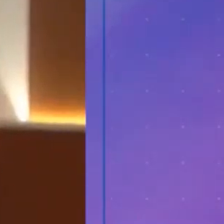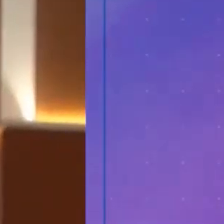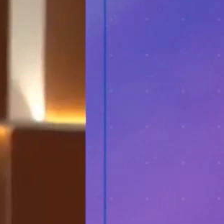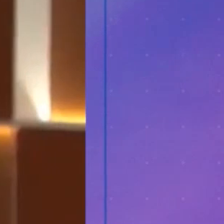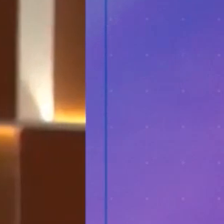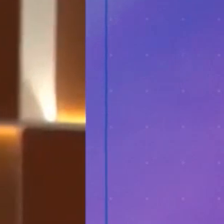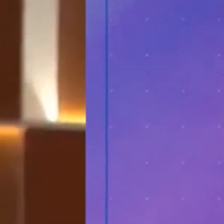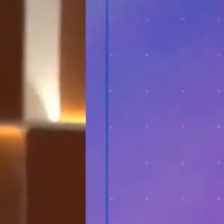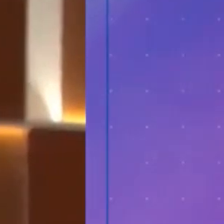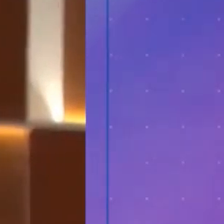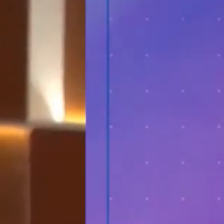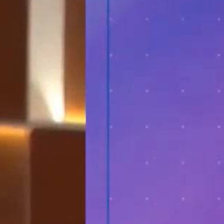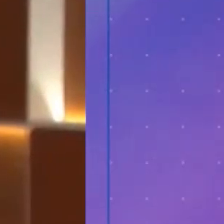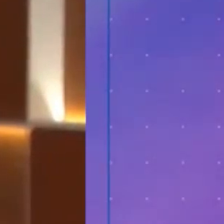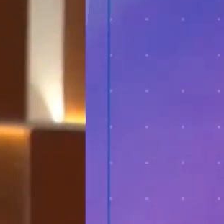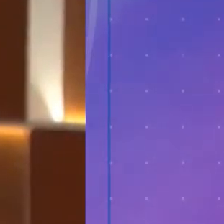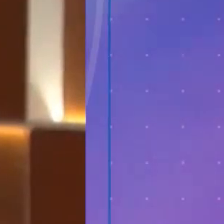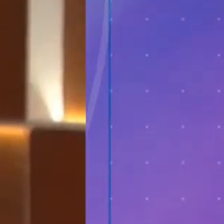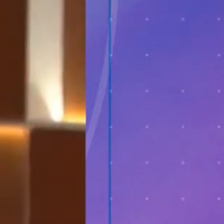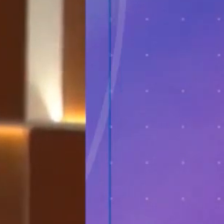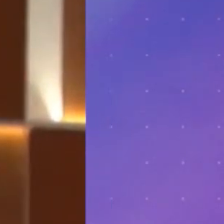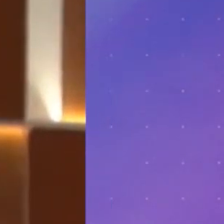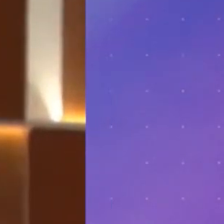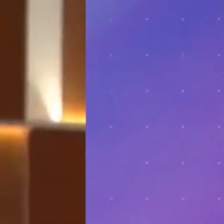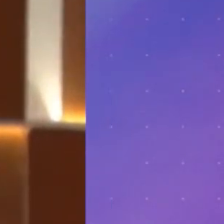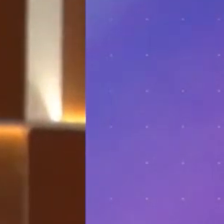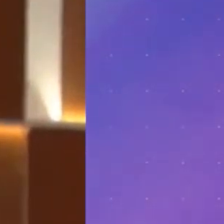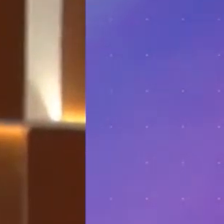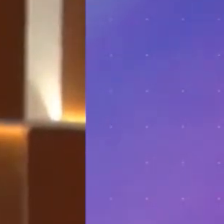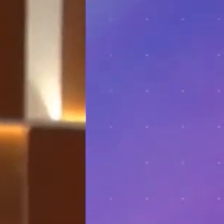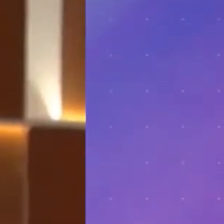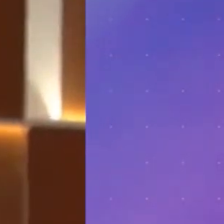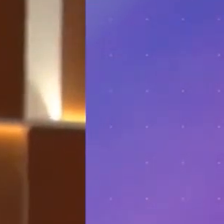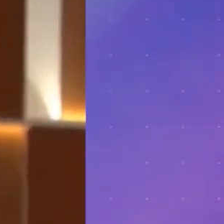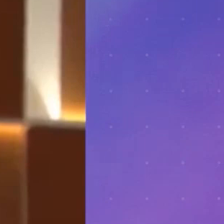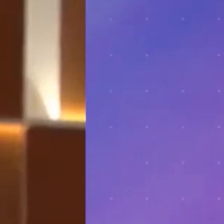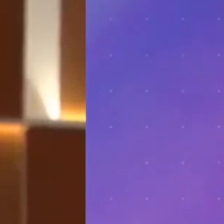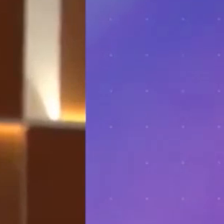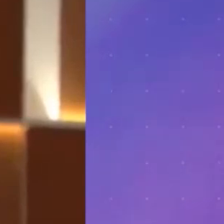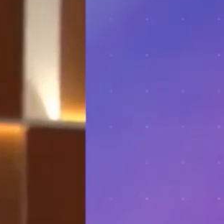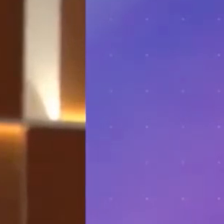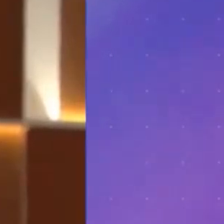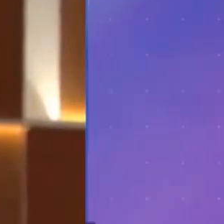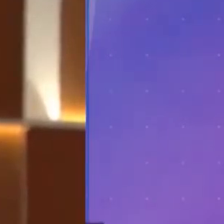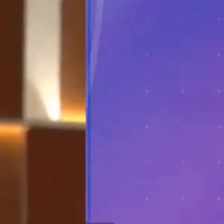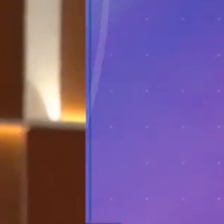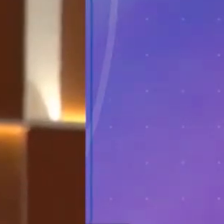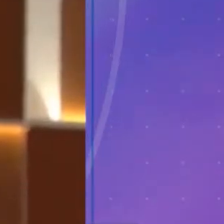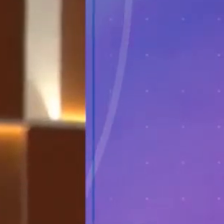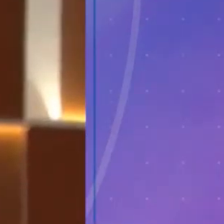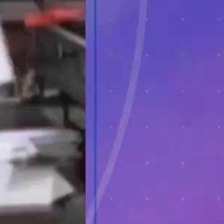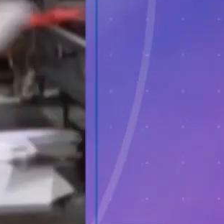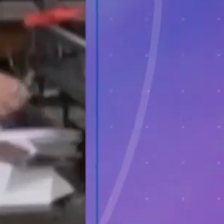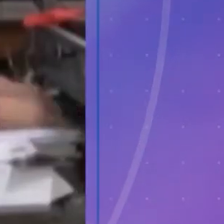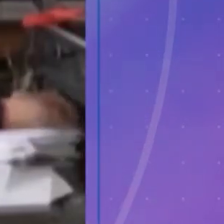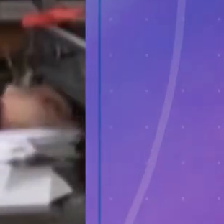actividad económica, una caída y con la recesión, las medidas... La intención es buena, pero quedan a medio camino, con sabor a